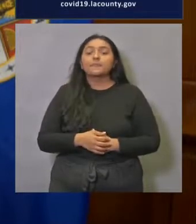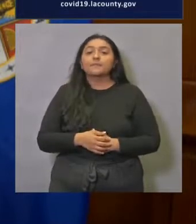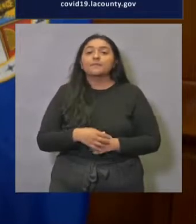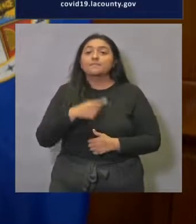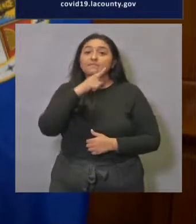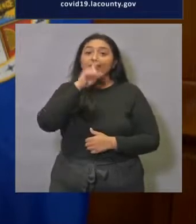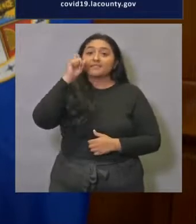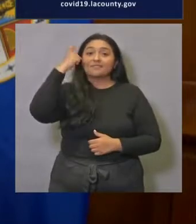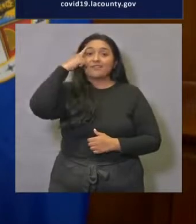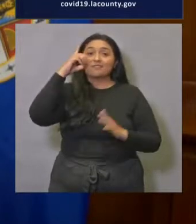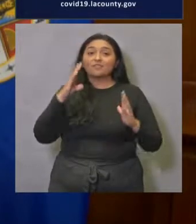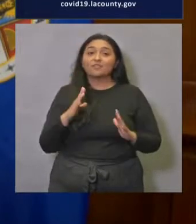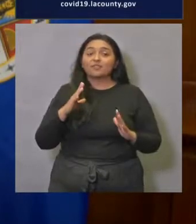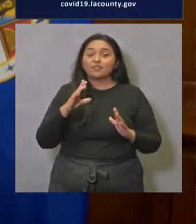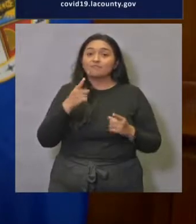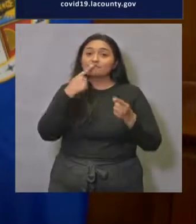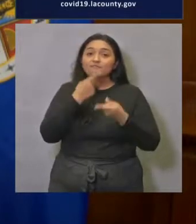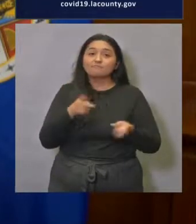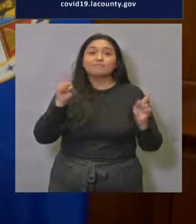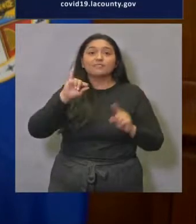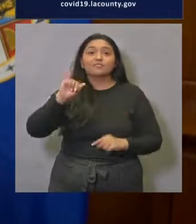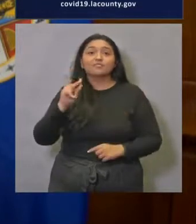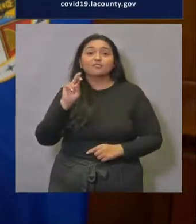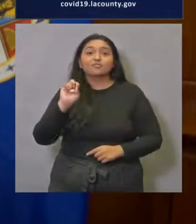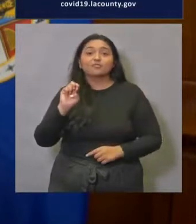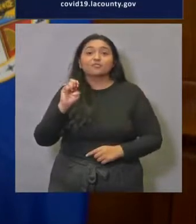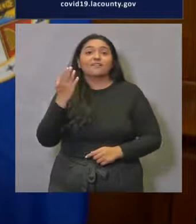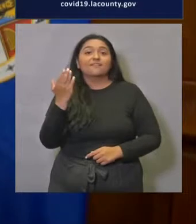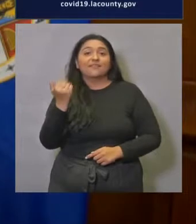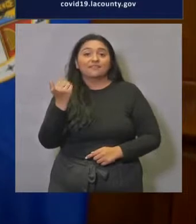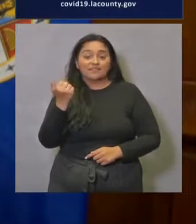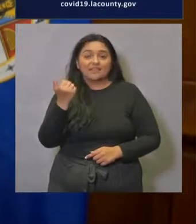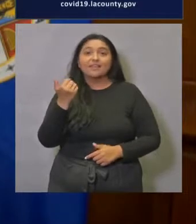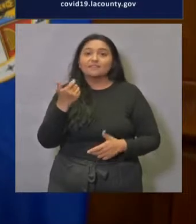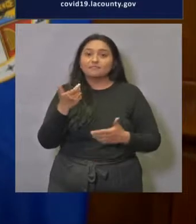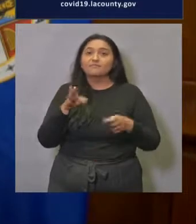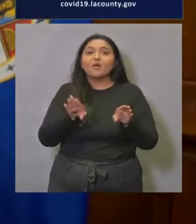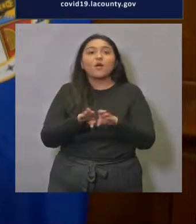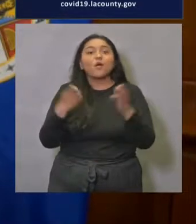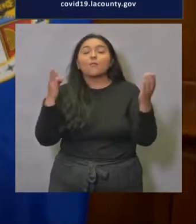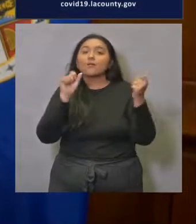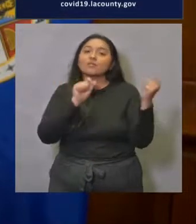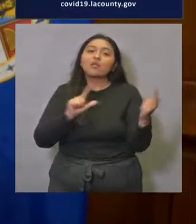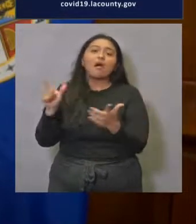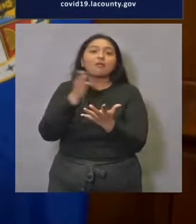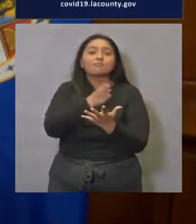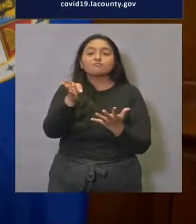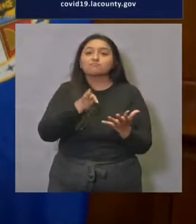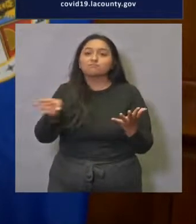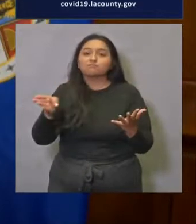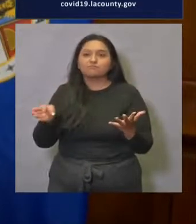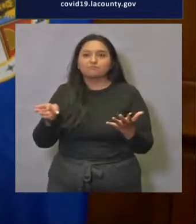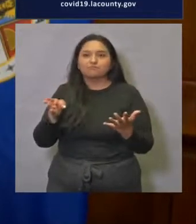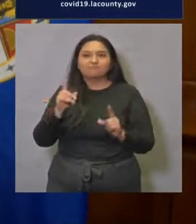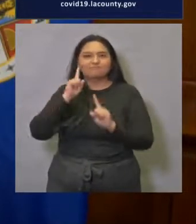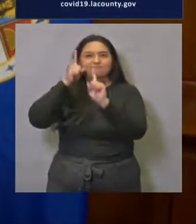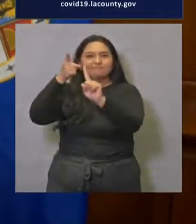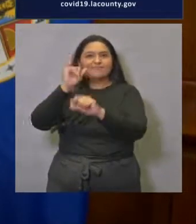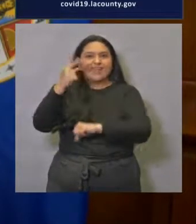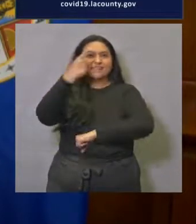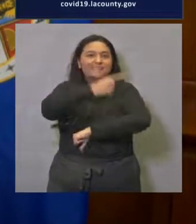negocios, empezando el 15 de junio, tenemos una fecha que marca el fin de la pandemia,